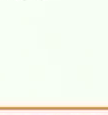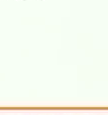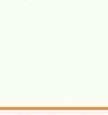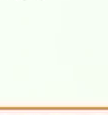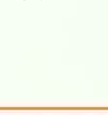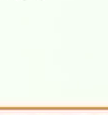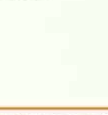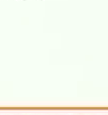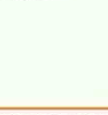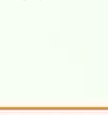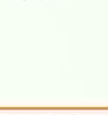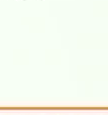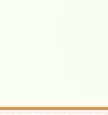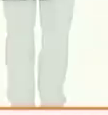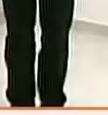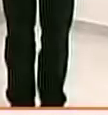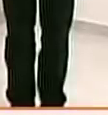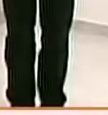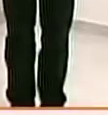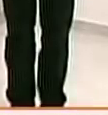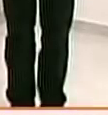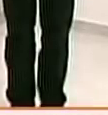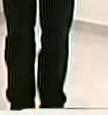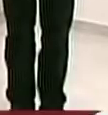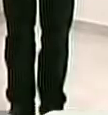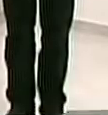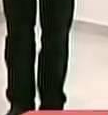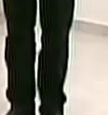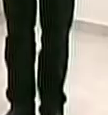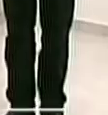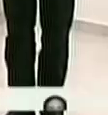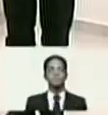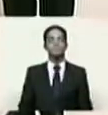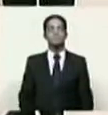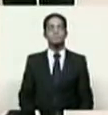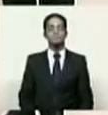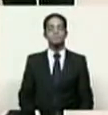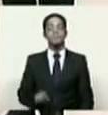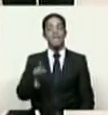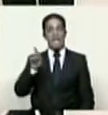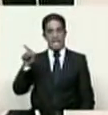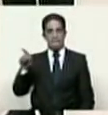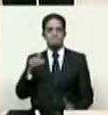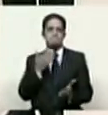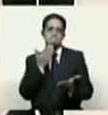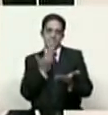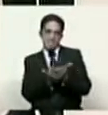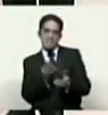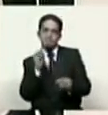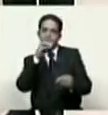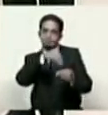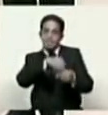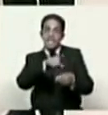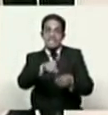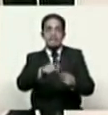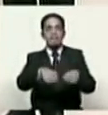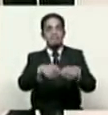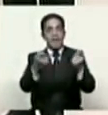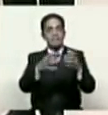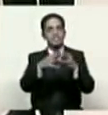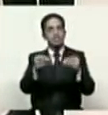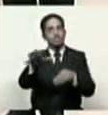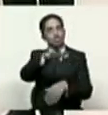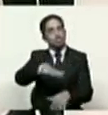indiferentemente de su tendencia política, indiferentemente de su posición ideológica. Bueno, afecta a la población entera, y